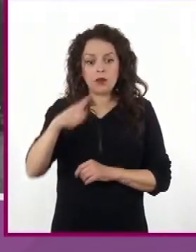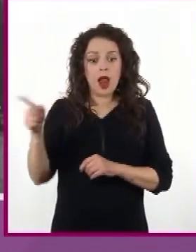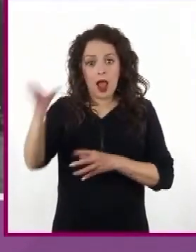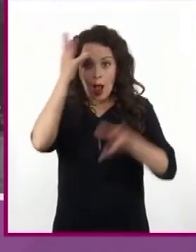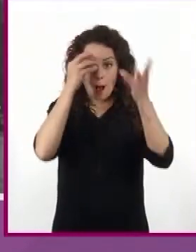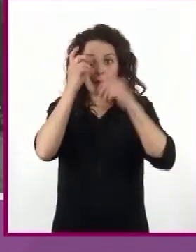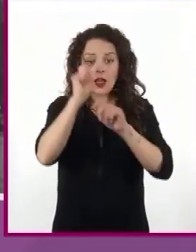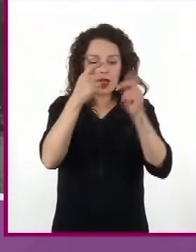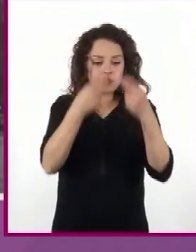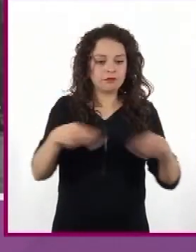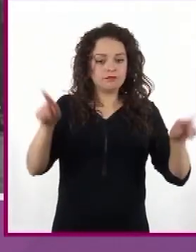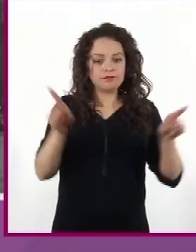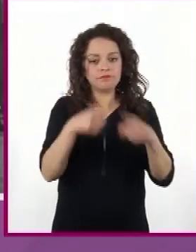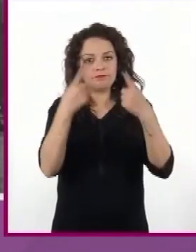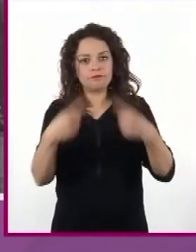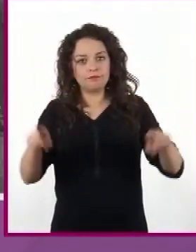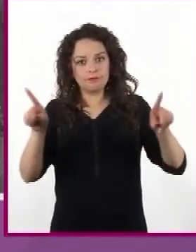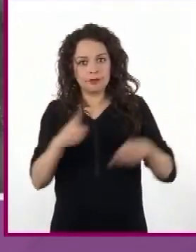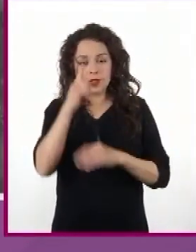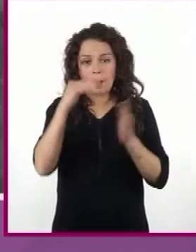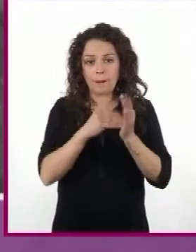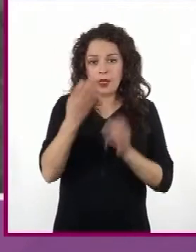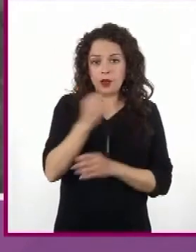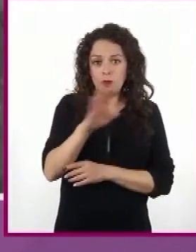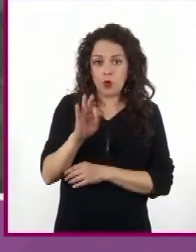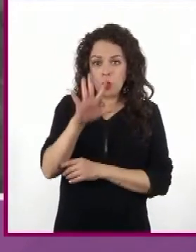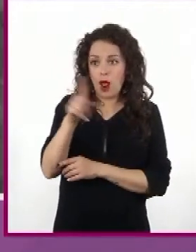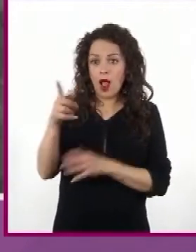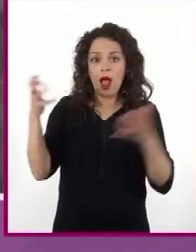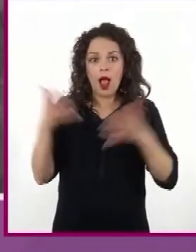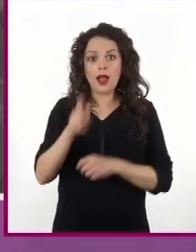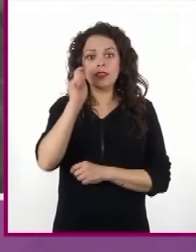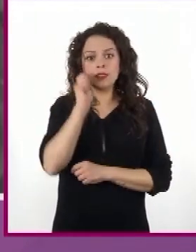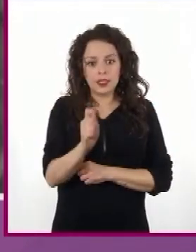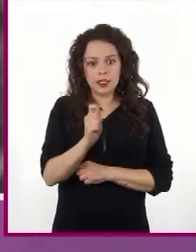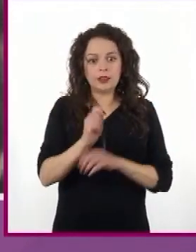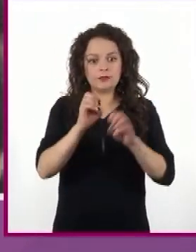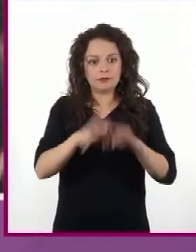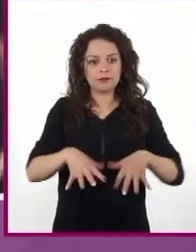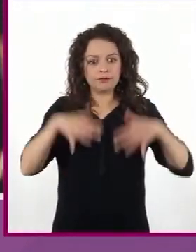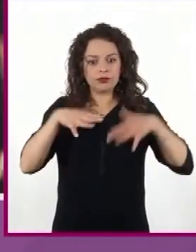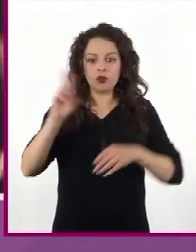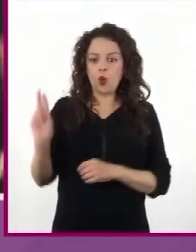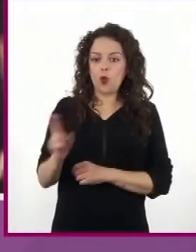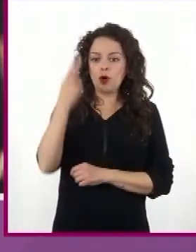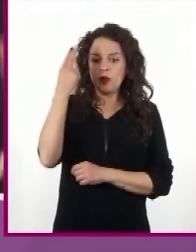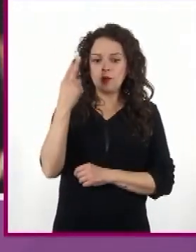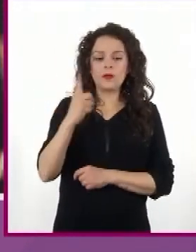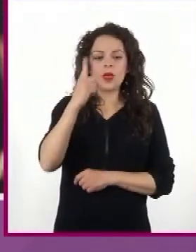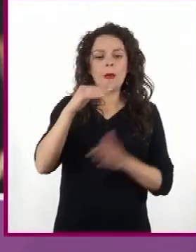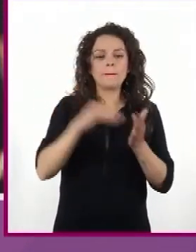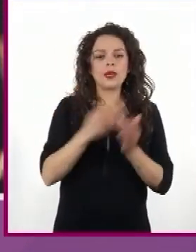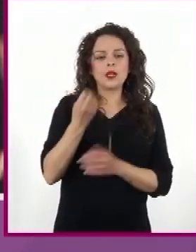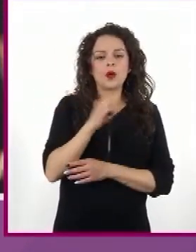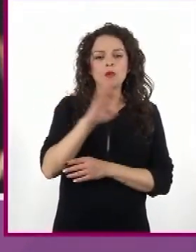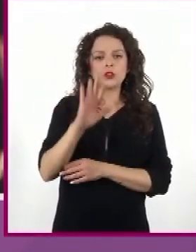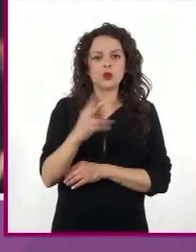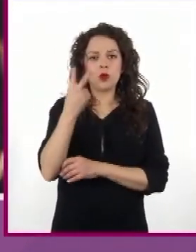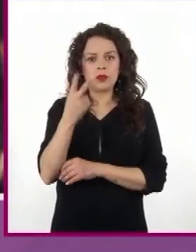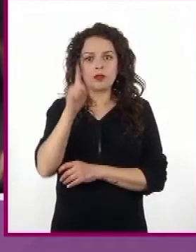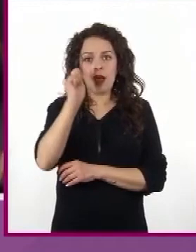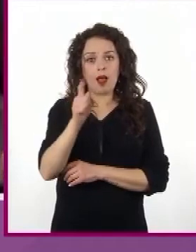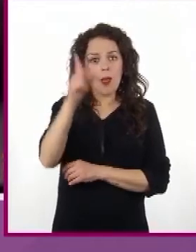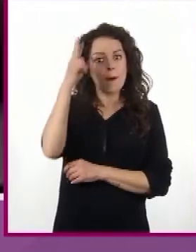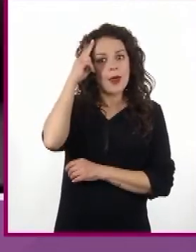Organizó y dirigió en 1945 la Orquesta de Cámara de Radio Universidad, en 1952 la de Bellas